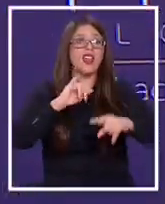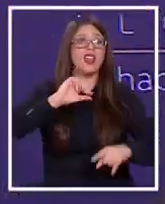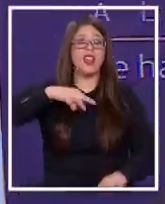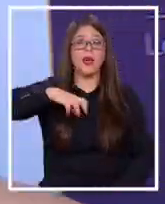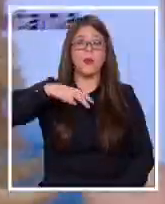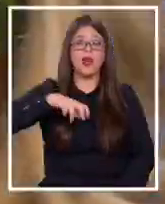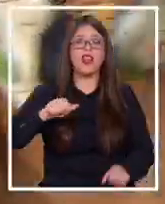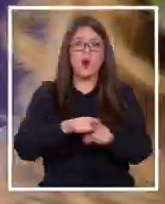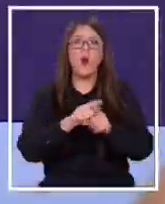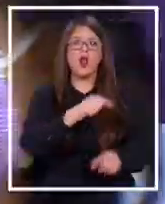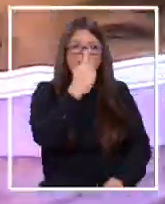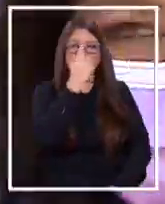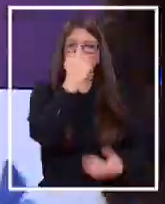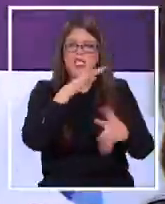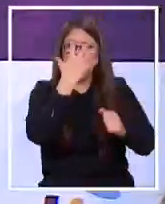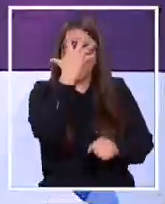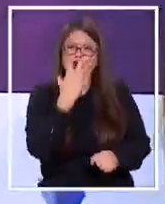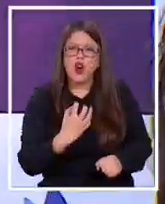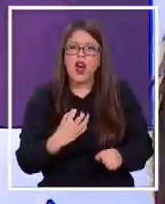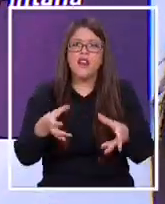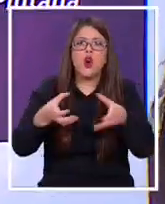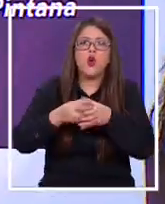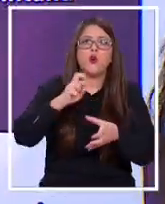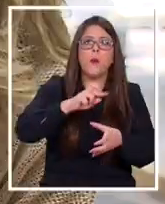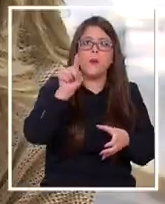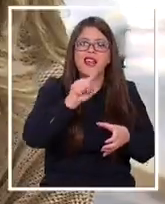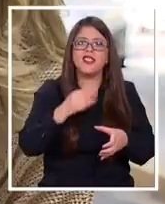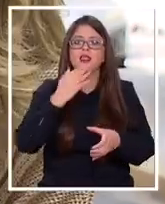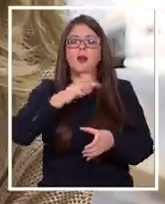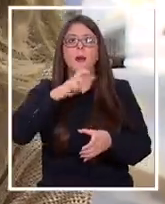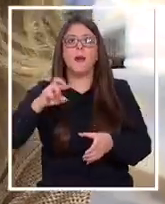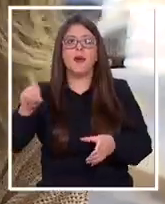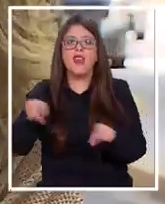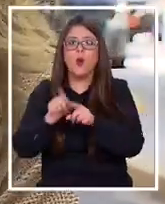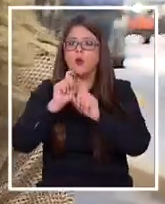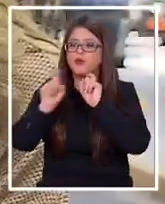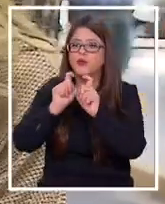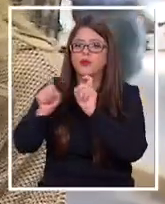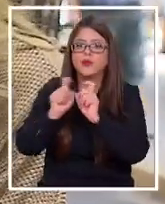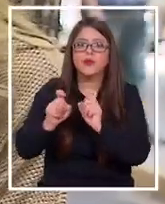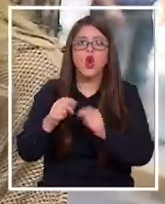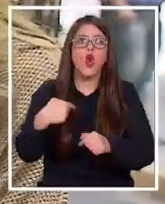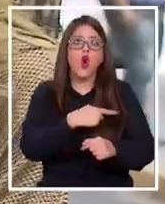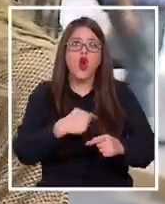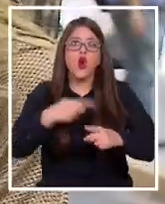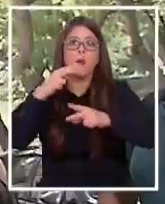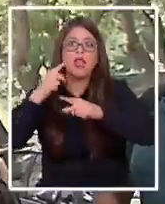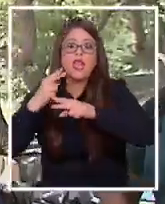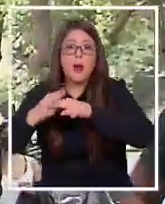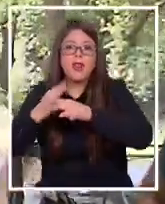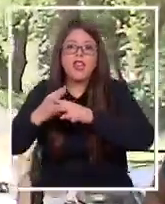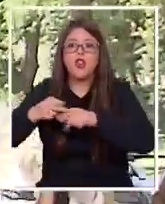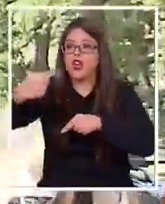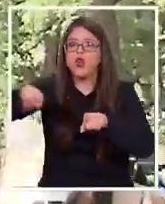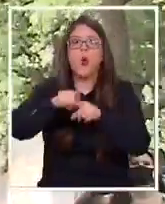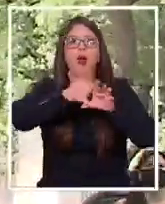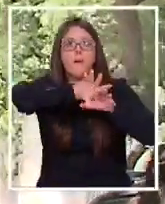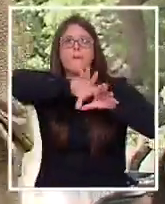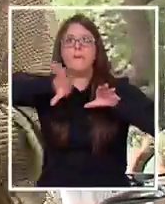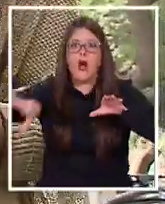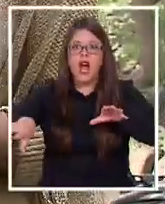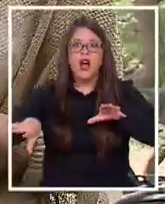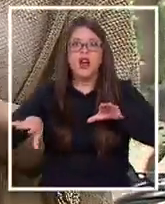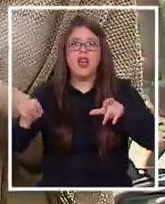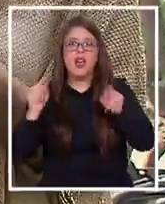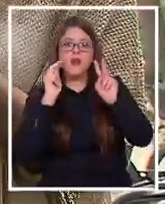está enfurecida con sus históricos socios del PS y el PPD, a quienes acusó con nombre y apellido de vetar su candidatura para virar totalmente a